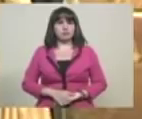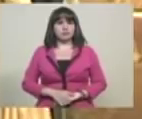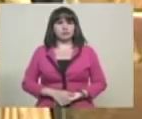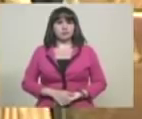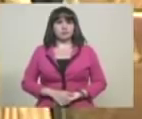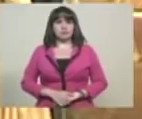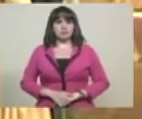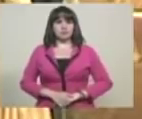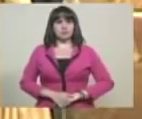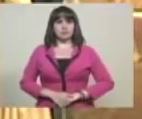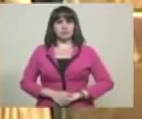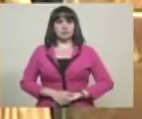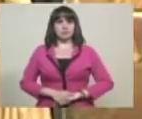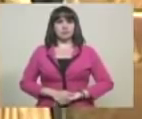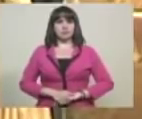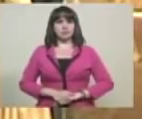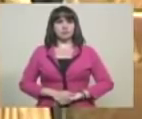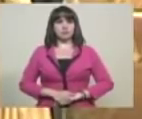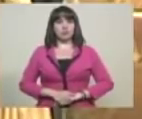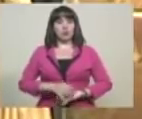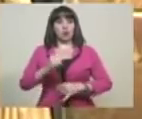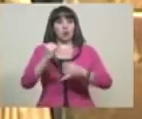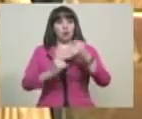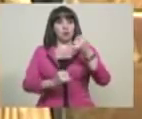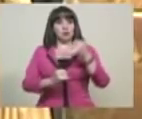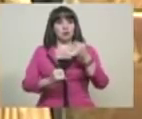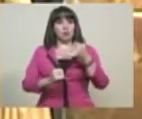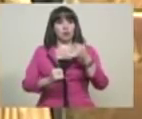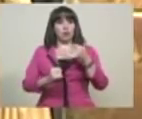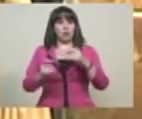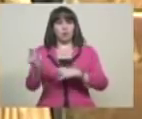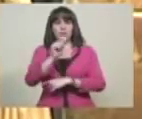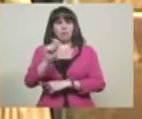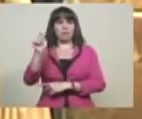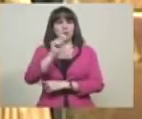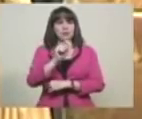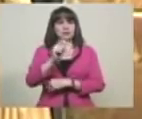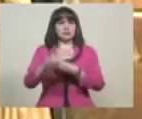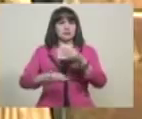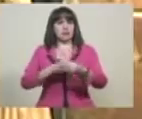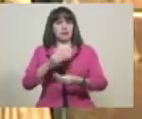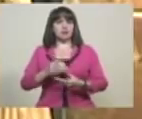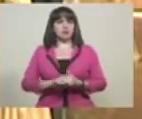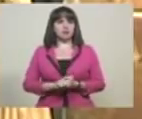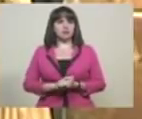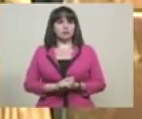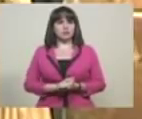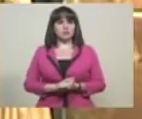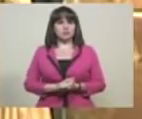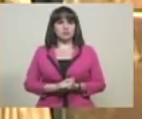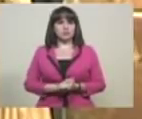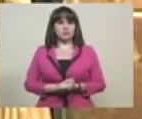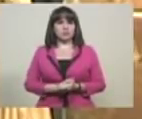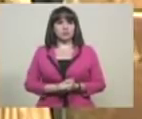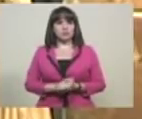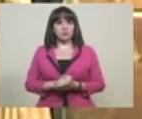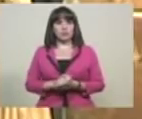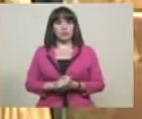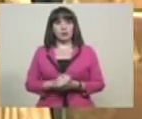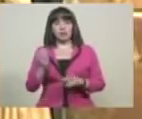y sobre todo en los últimos meses se han impuesto de manera